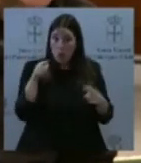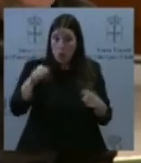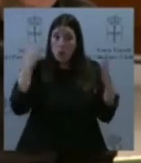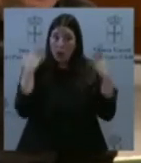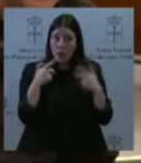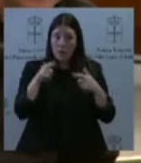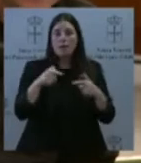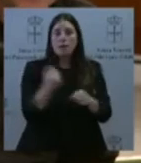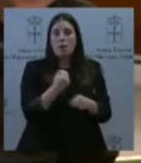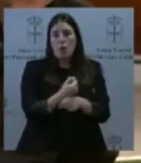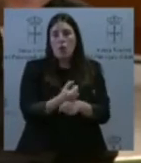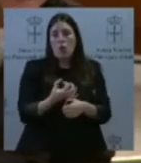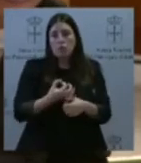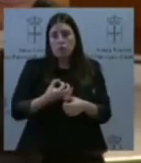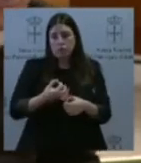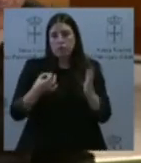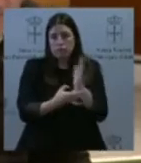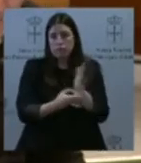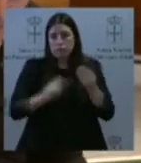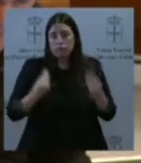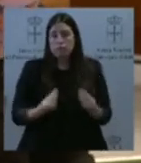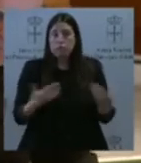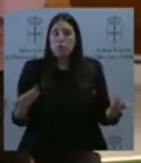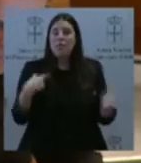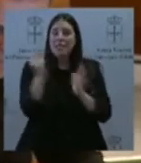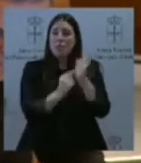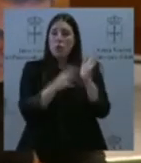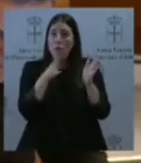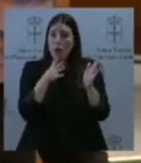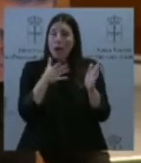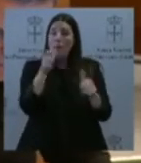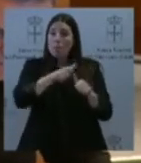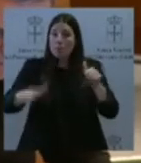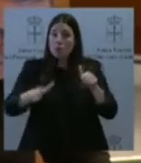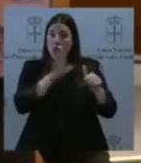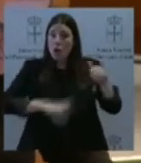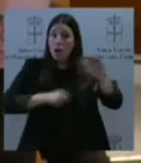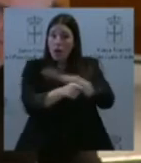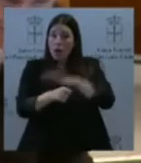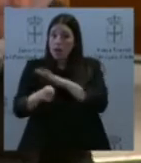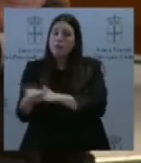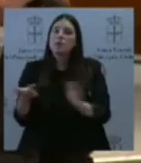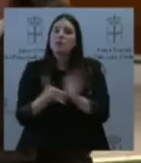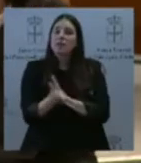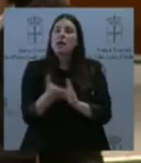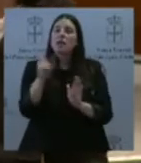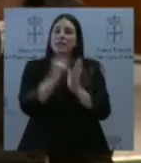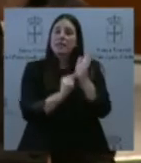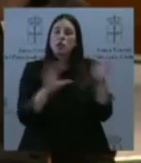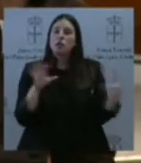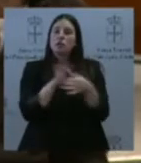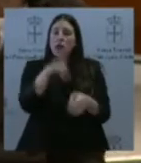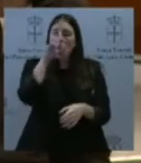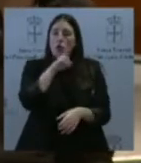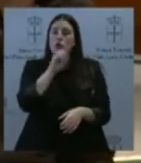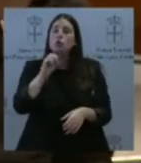criterios para la adjudicación de las necesidades de los centros educativos públicos son criterios que datan del año 2001. Señora consejera,